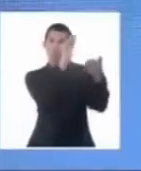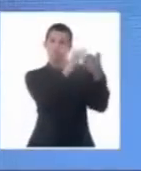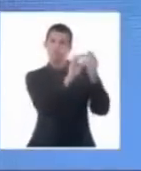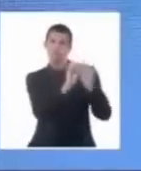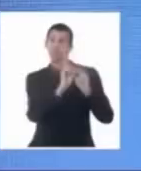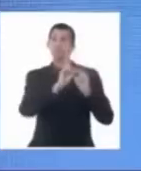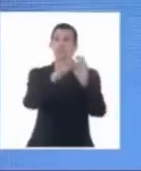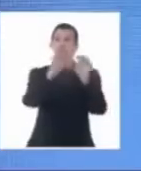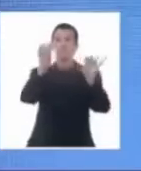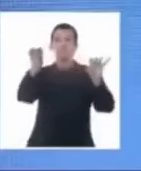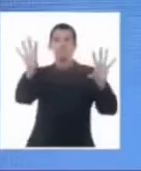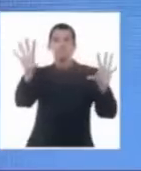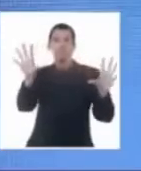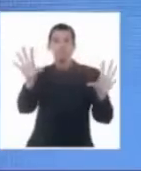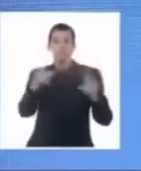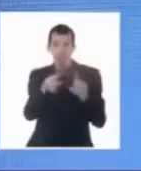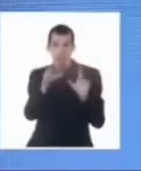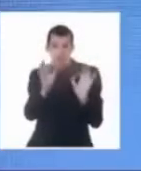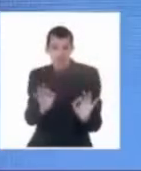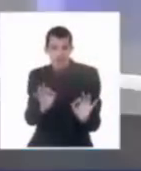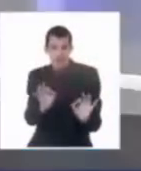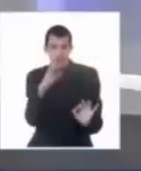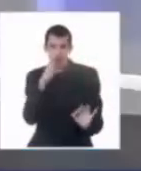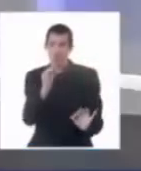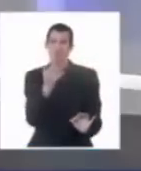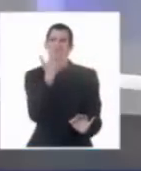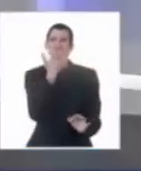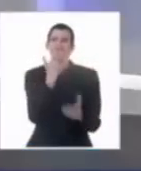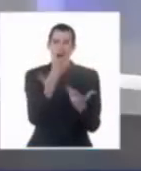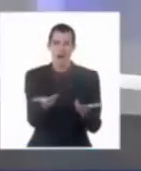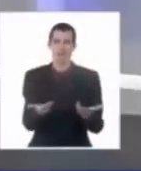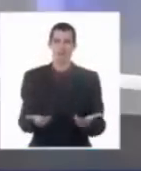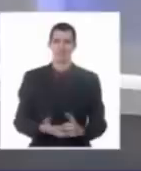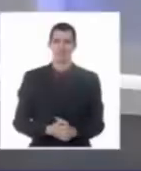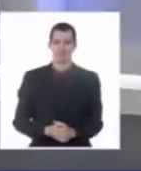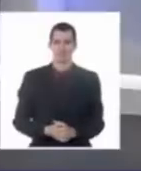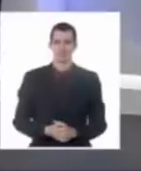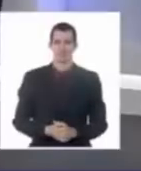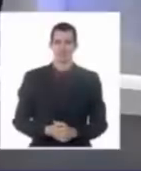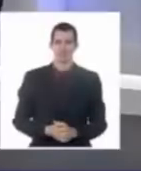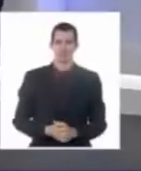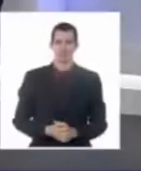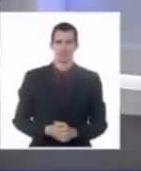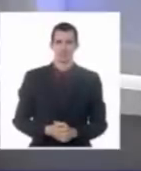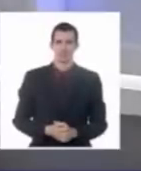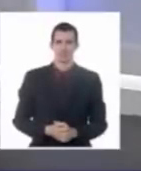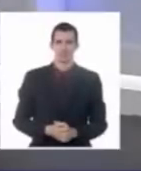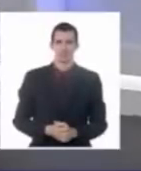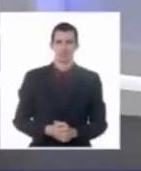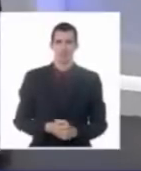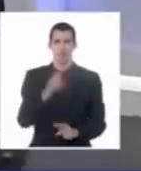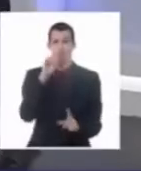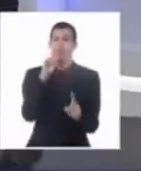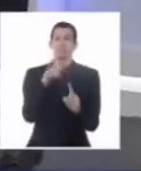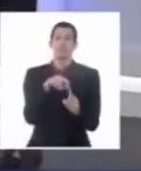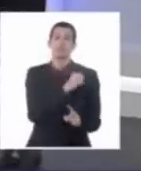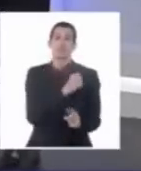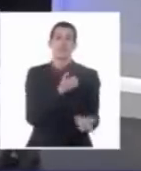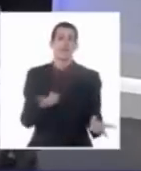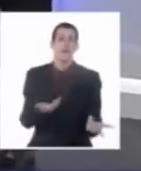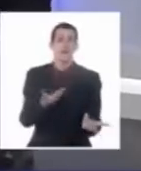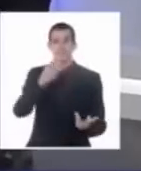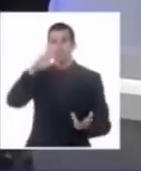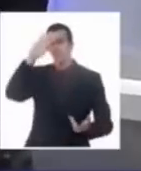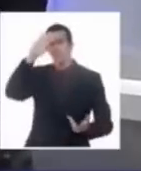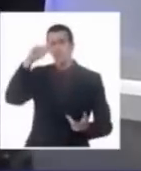calificar a Cuba como un estado fallido Pero algunas de las publicaciones porque son muchas en realidad quisiera que los dos coroneles